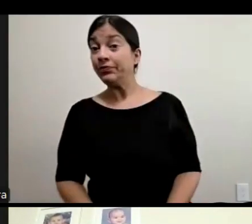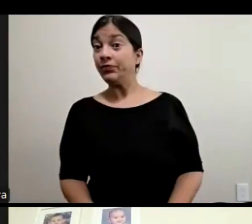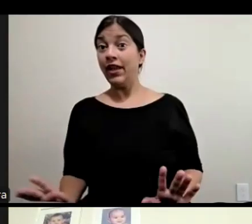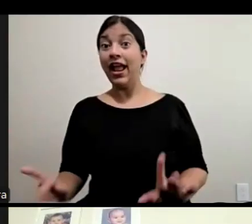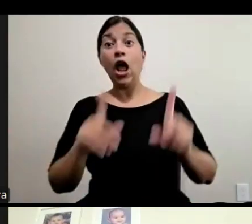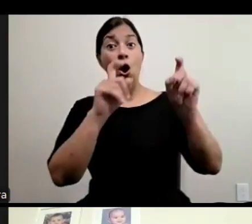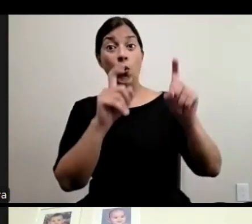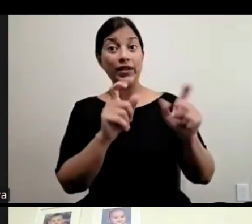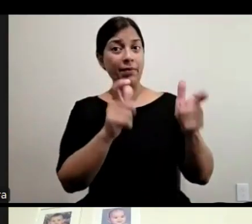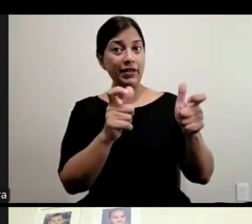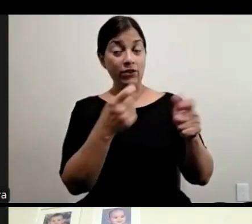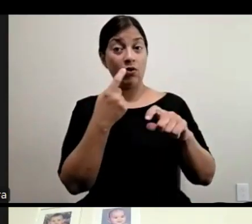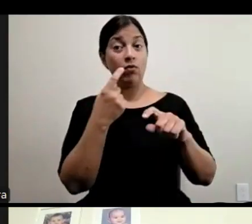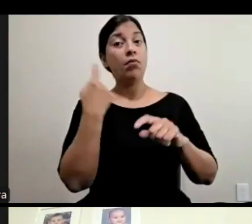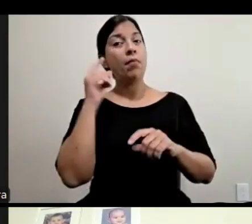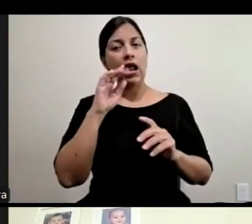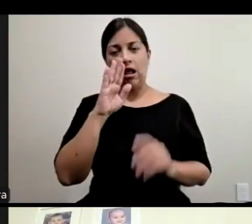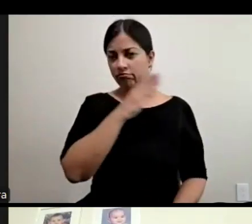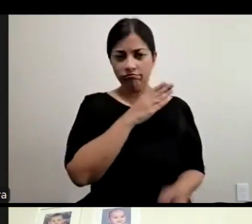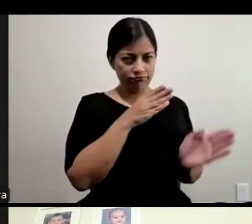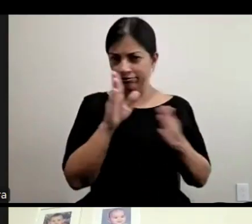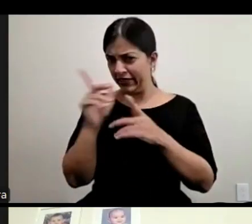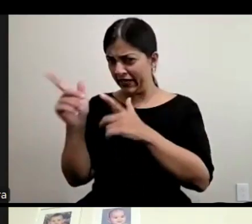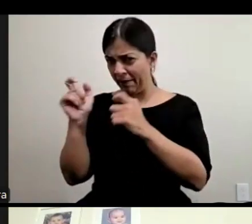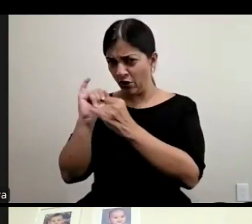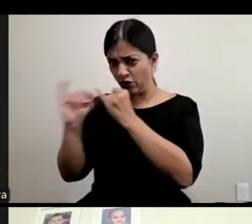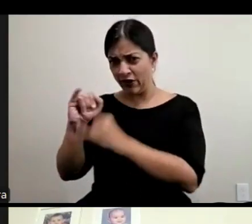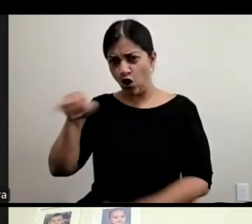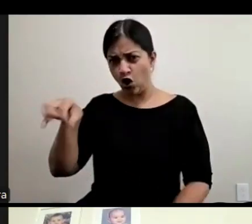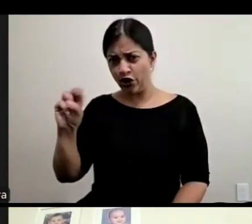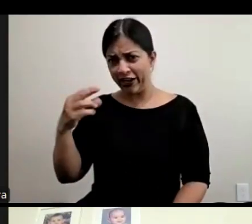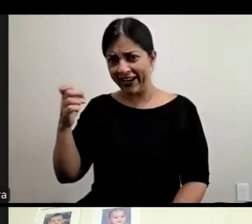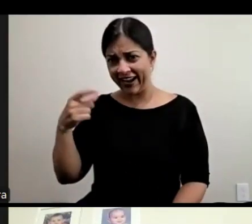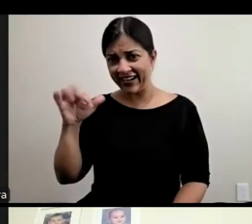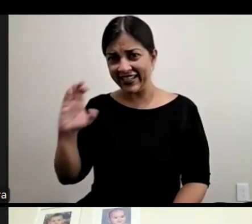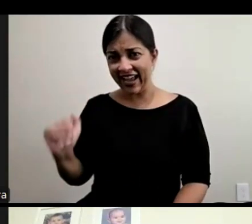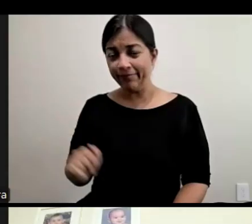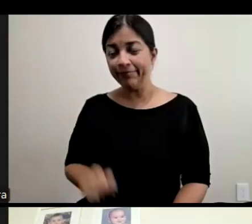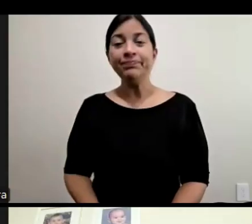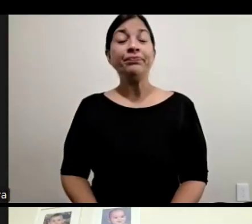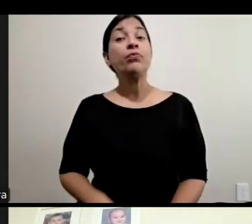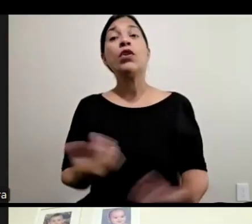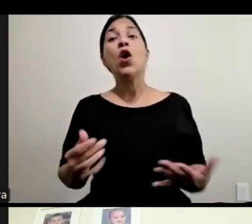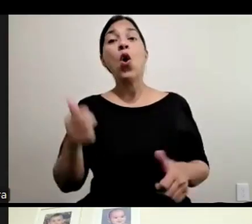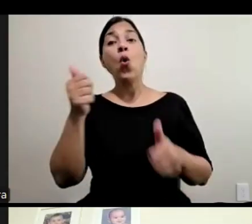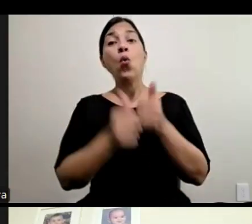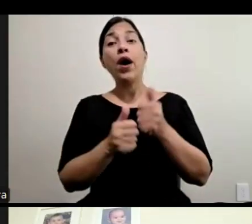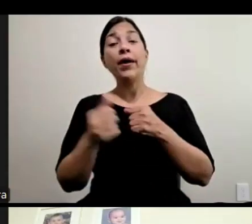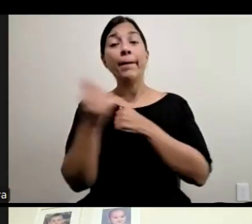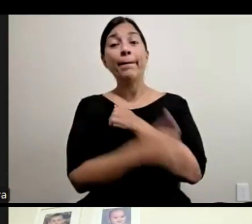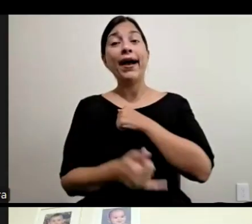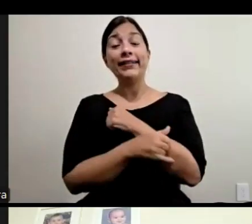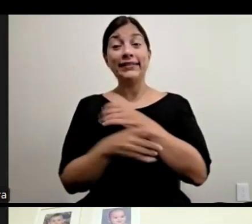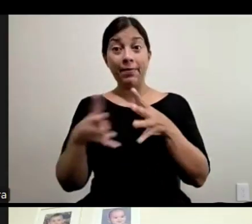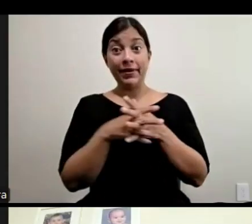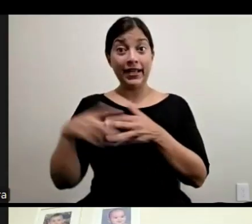hablar directamente con Mr. Jorge García. Mira, ¿cuál es el país de América Latina que menos